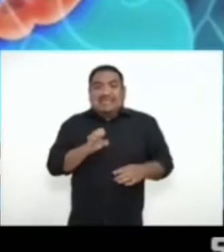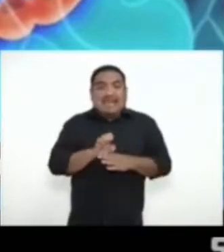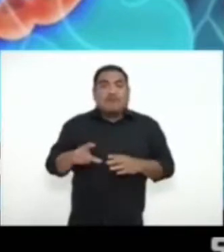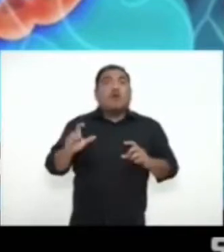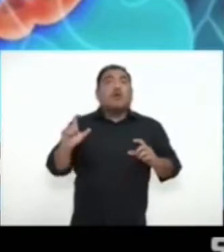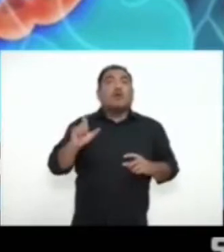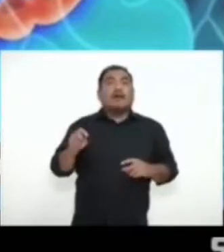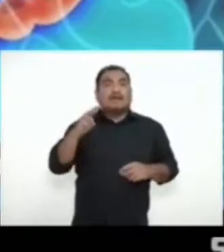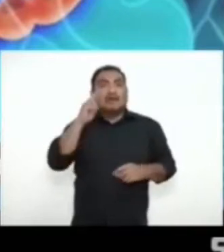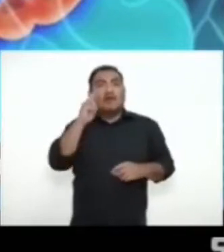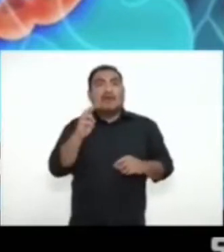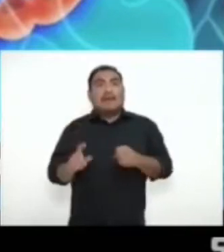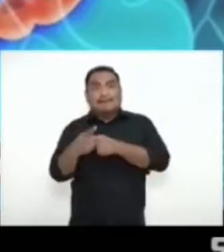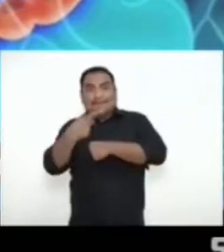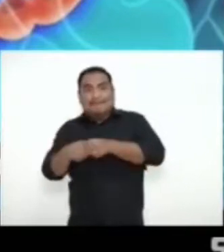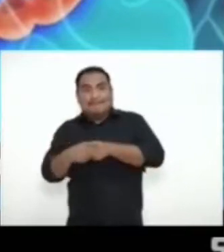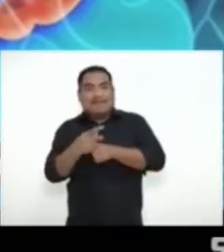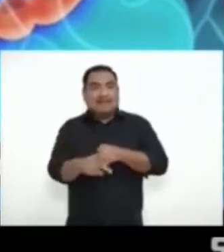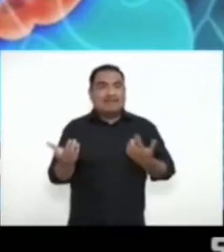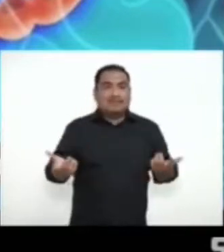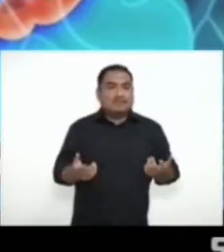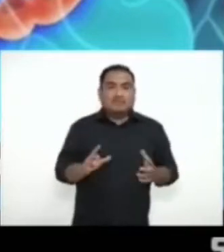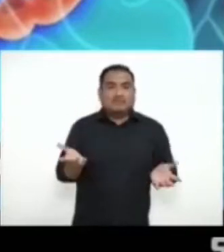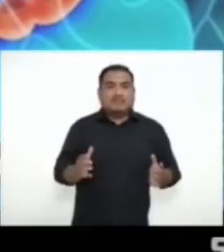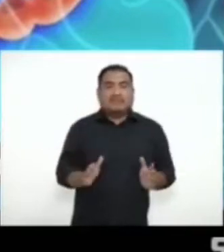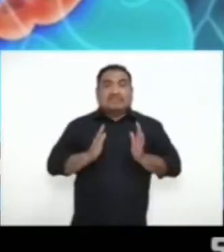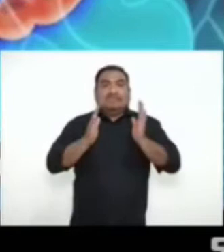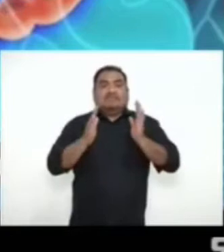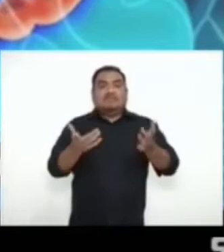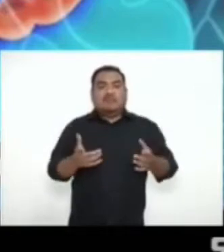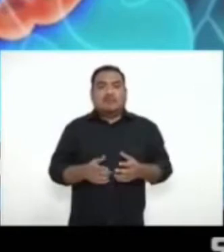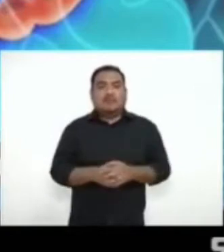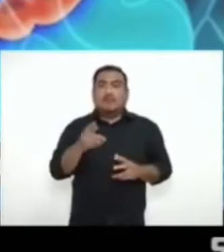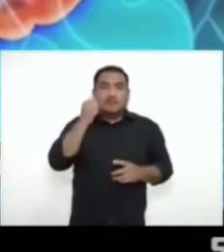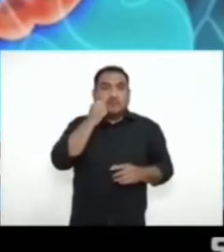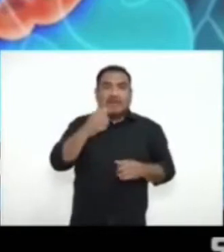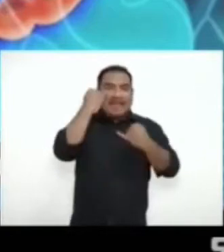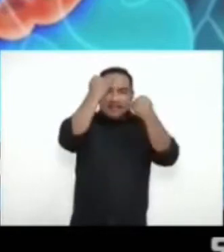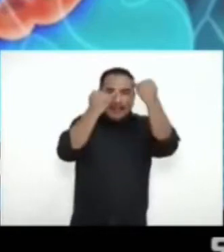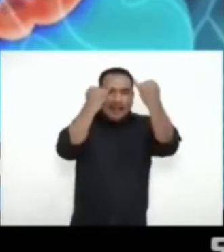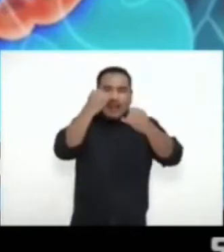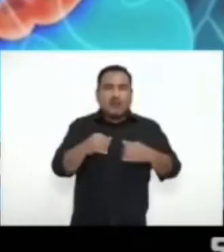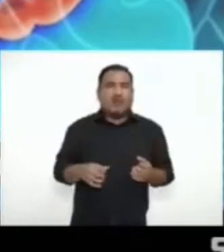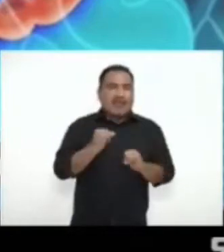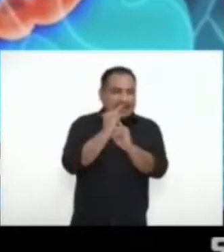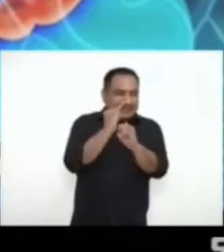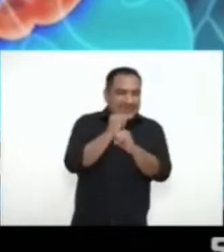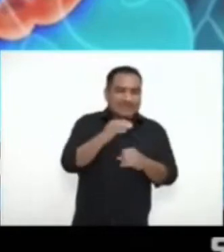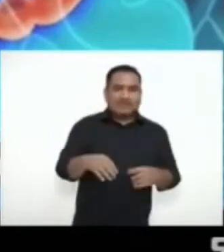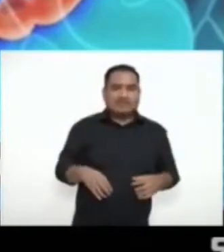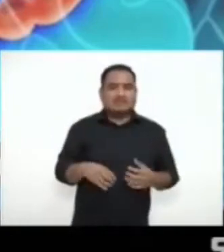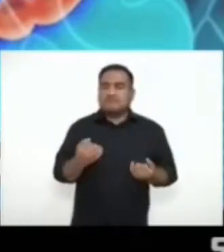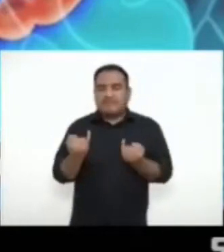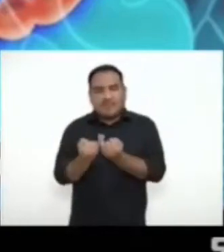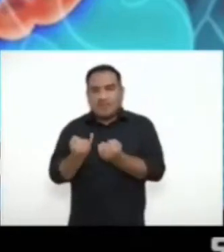cerebro no le importa si es real, virtual, simbólico o imaginario. En los animales,